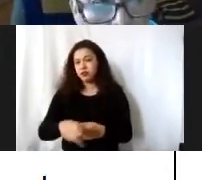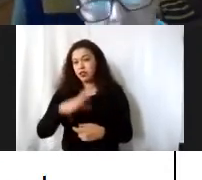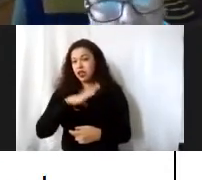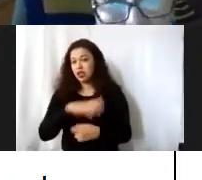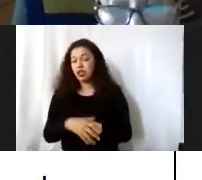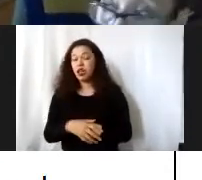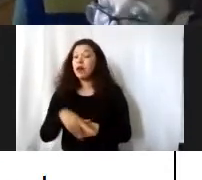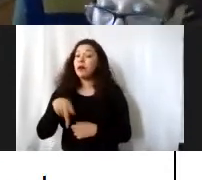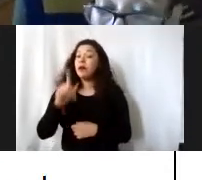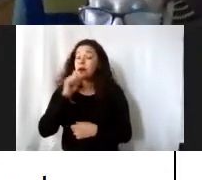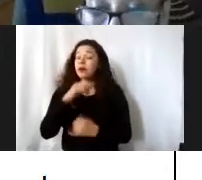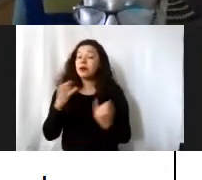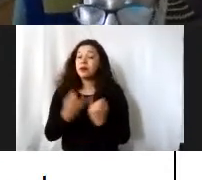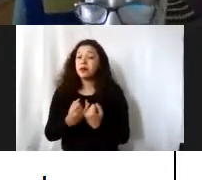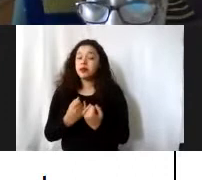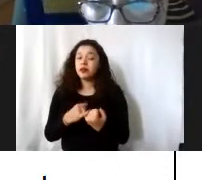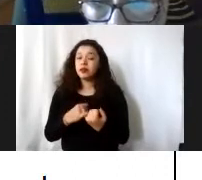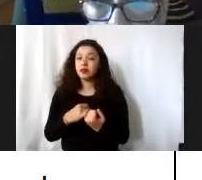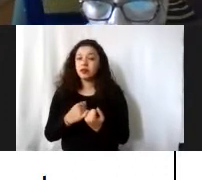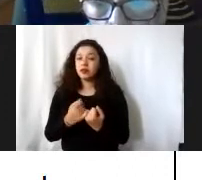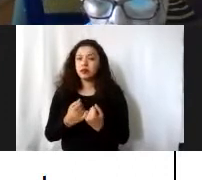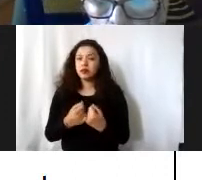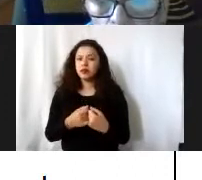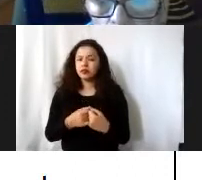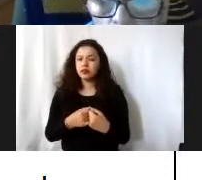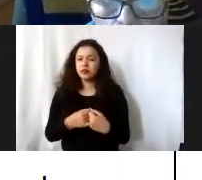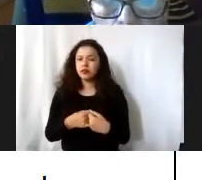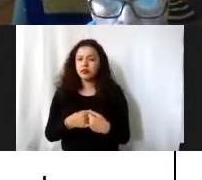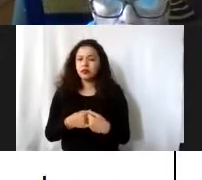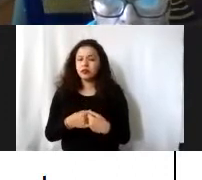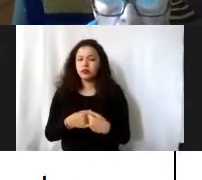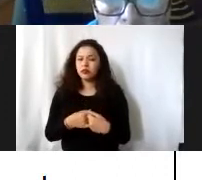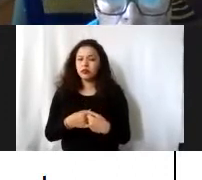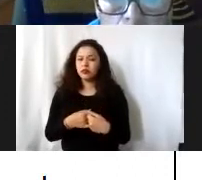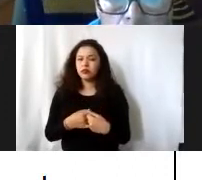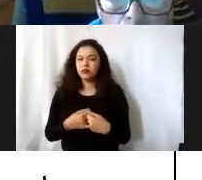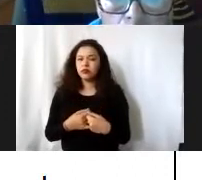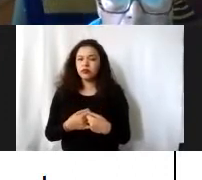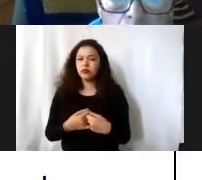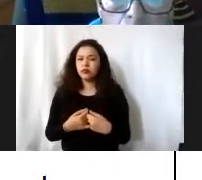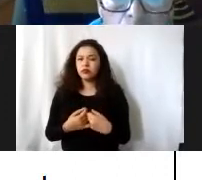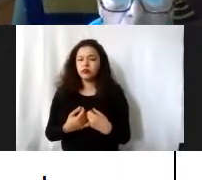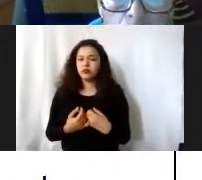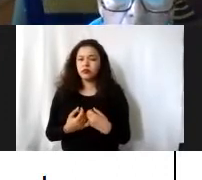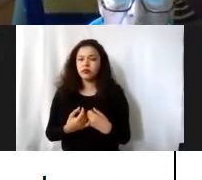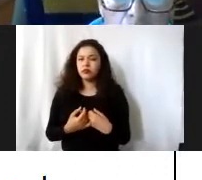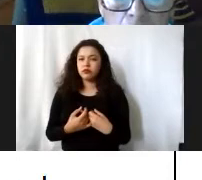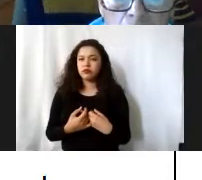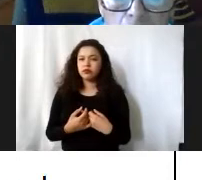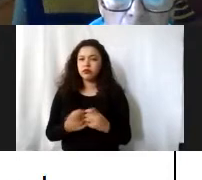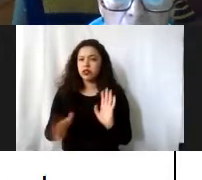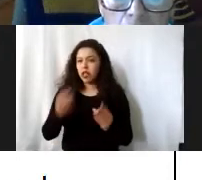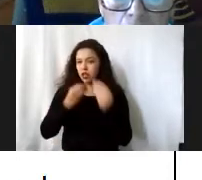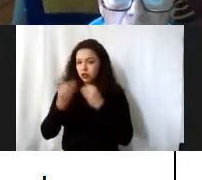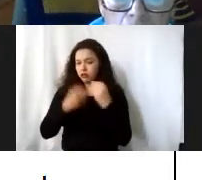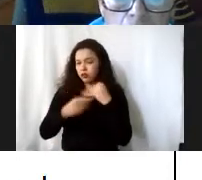mejor están haciendo... Bueno, aquí está conmigo. ¿Tu mamá? Sí. Pues ya coma, ¿no? Okay. ¿Tú dónde